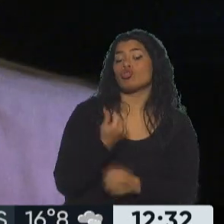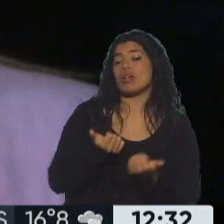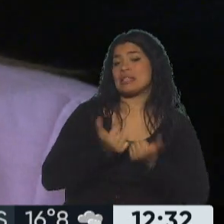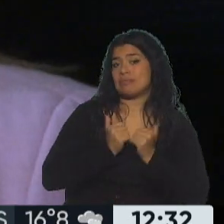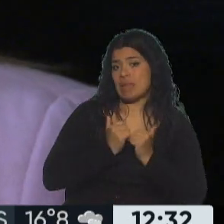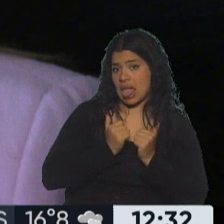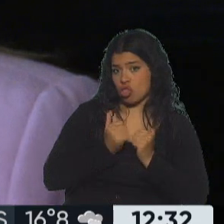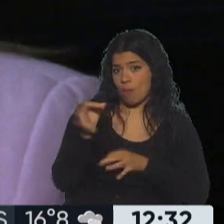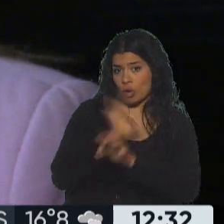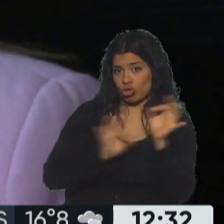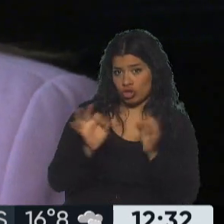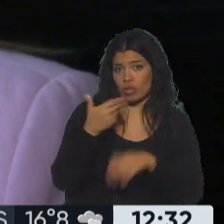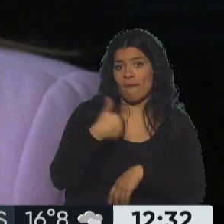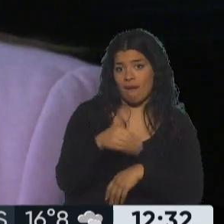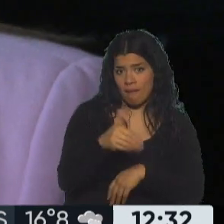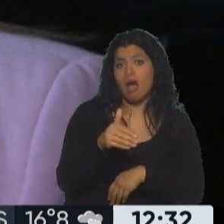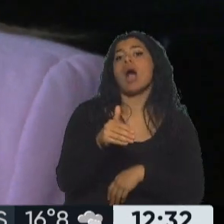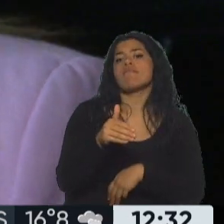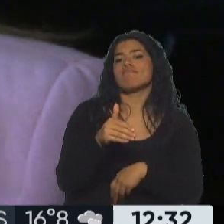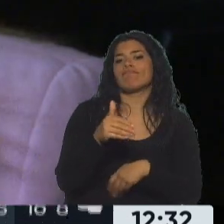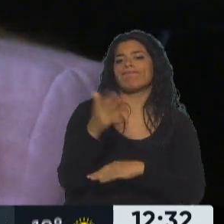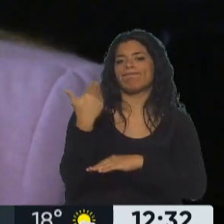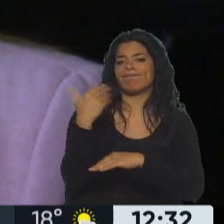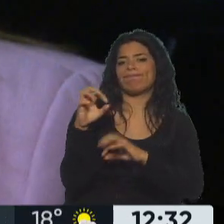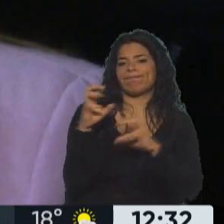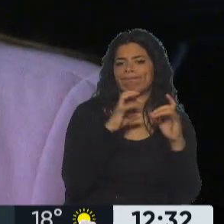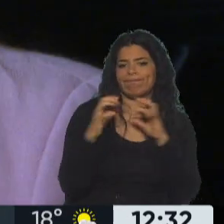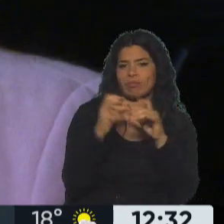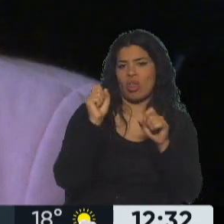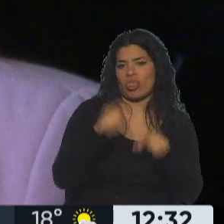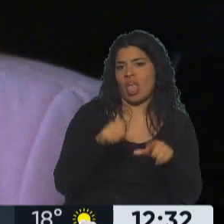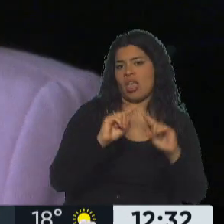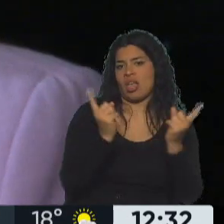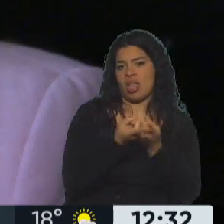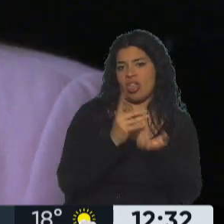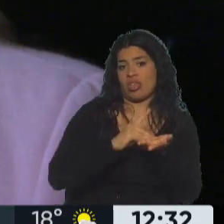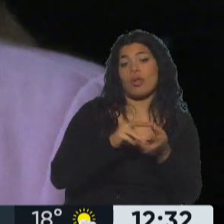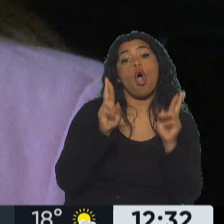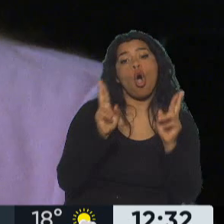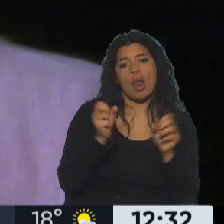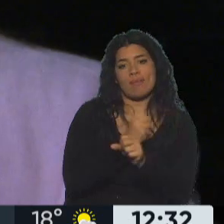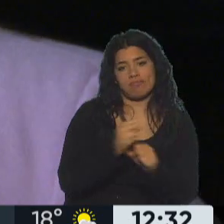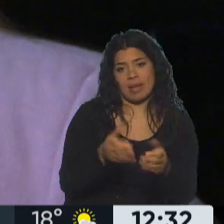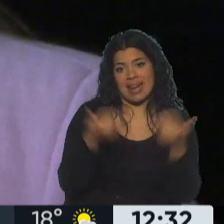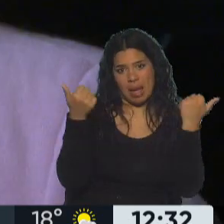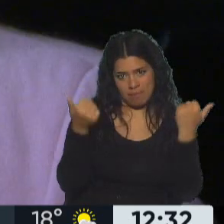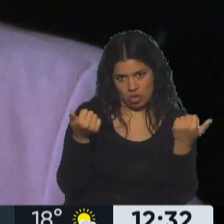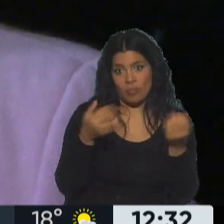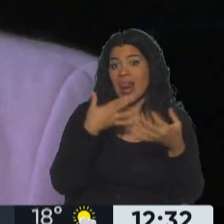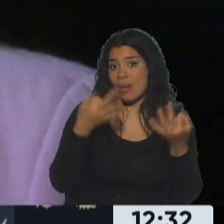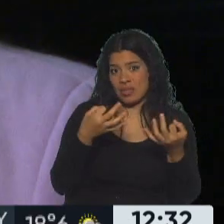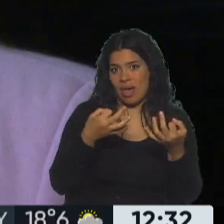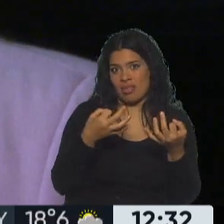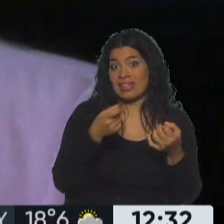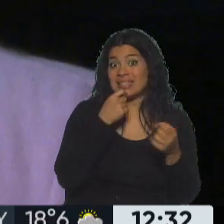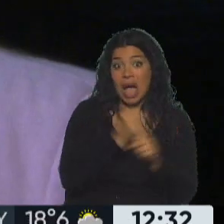a poner a tratar en el Pleno en Diputados. Esperamos que podamos sancionarlo rápidamente porque la verdad que 800.000